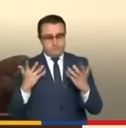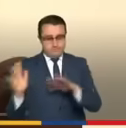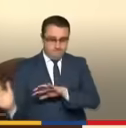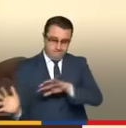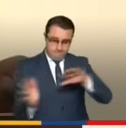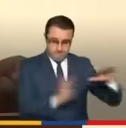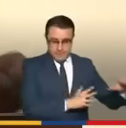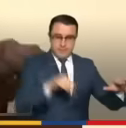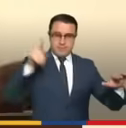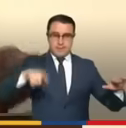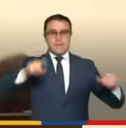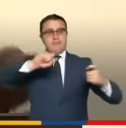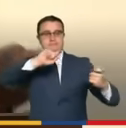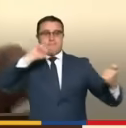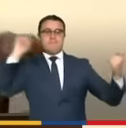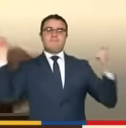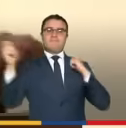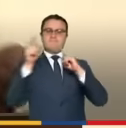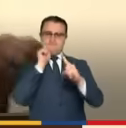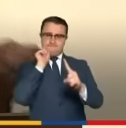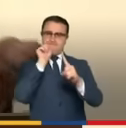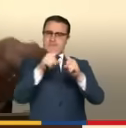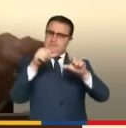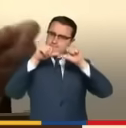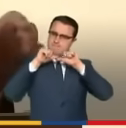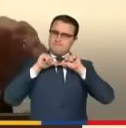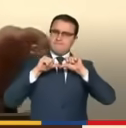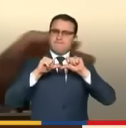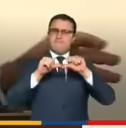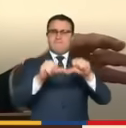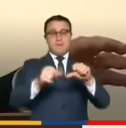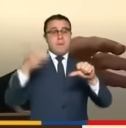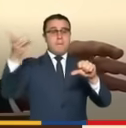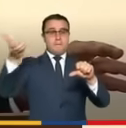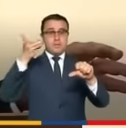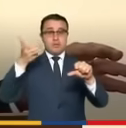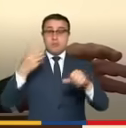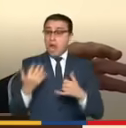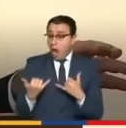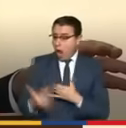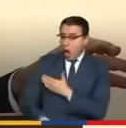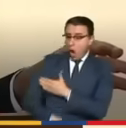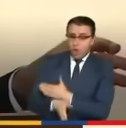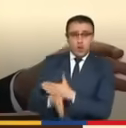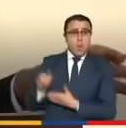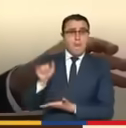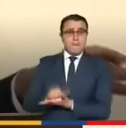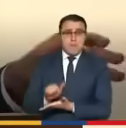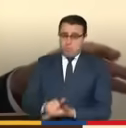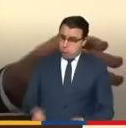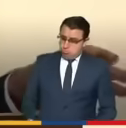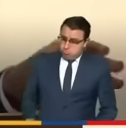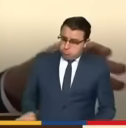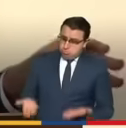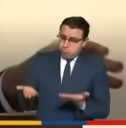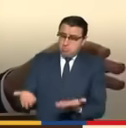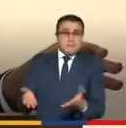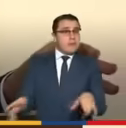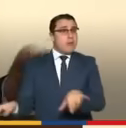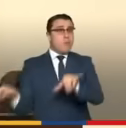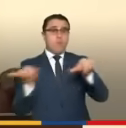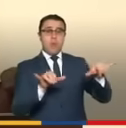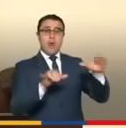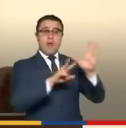una reforma, si queremos hacer esto sostenible. Si lo dejamos quietico, como también sucede en la reforma de la